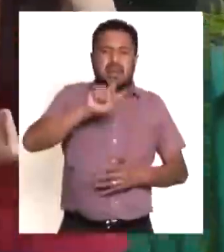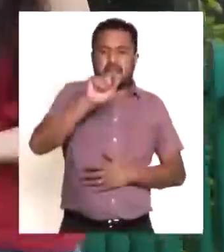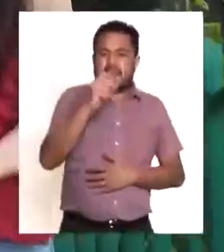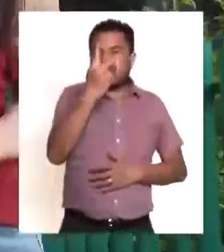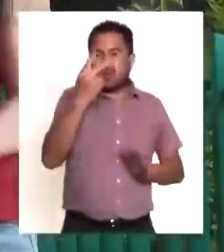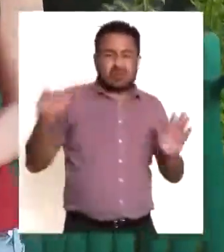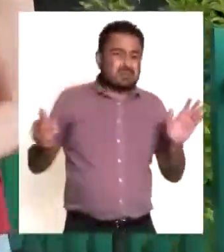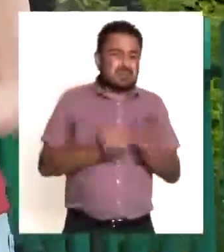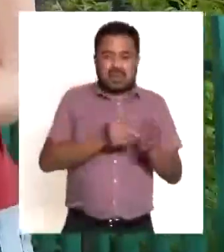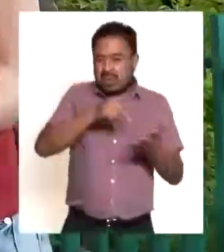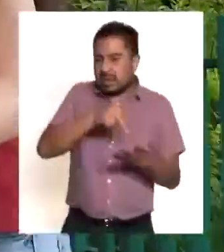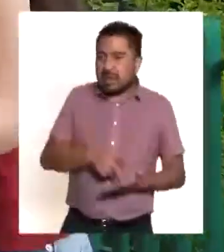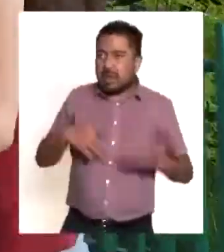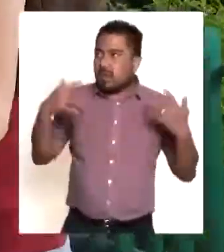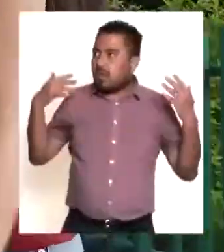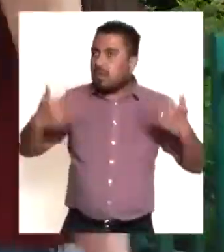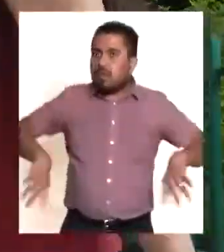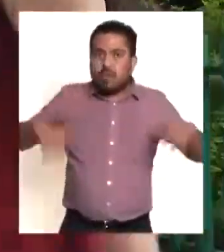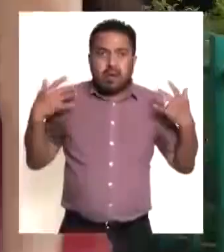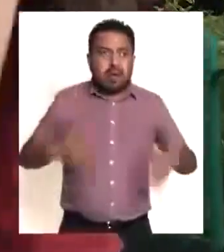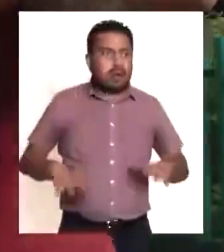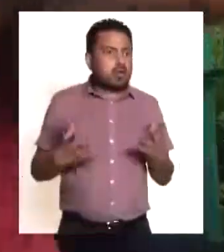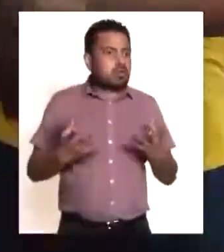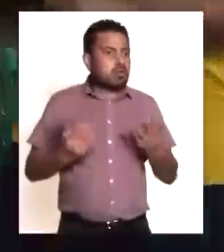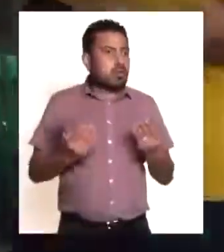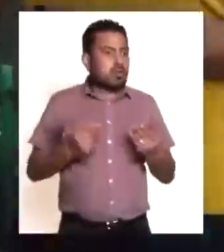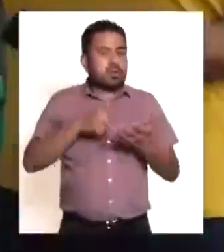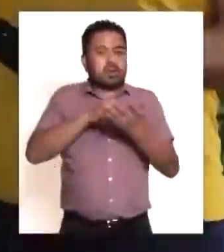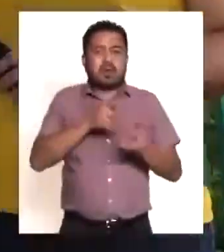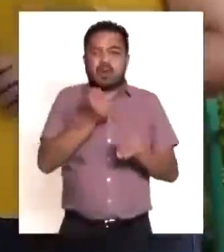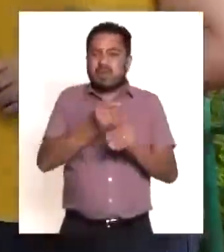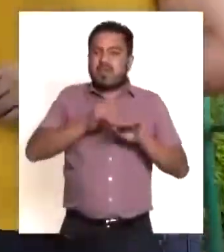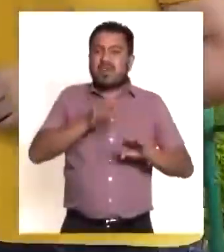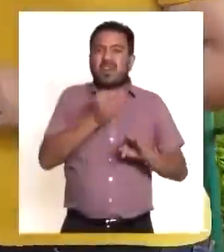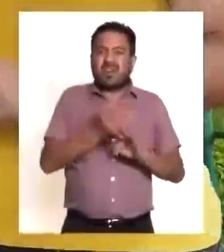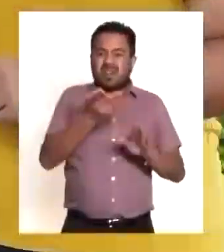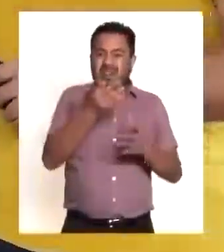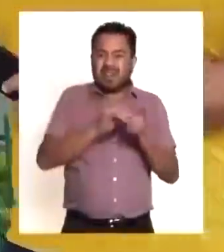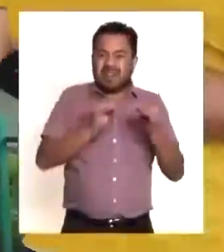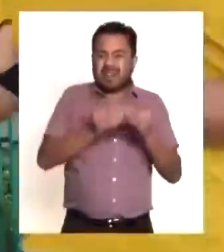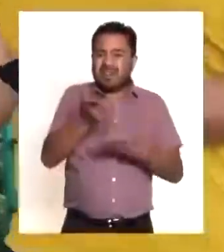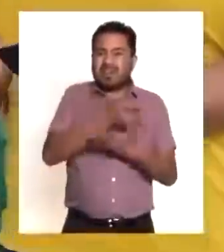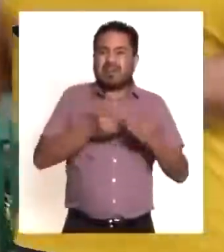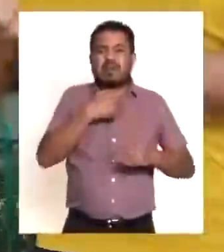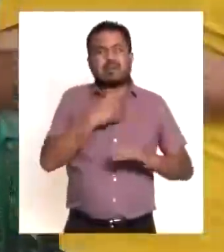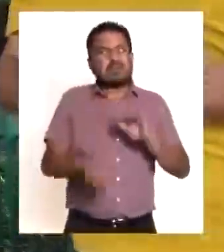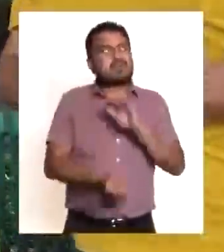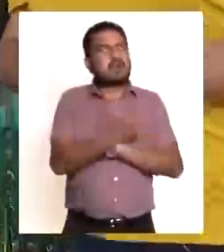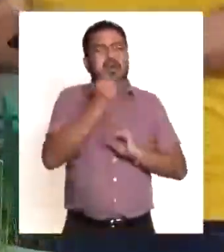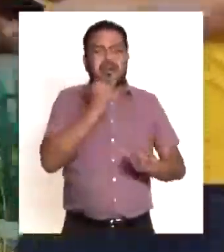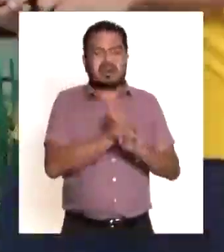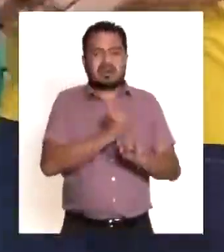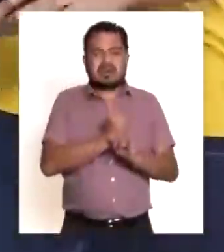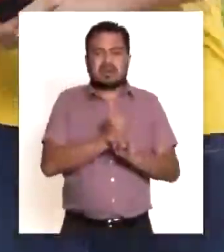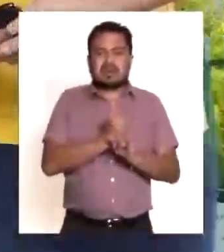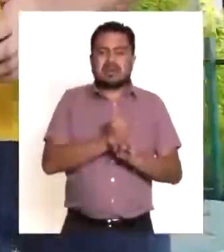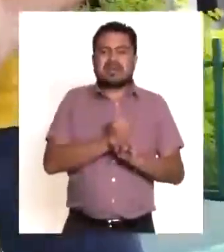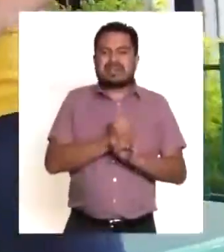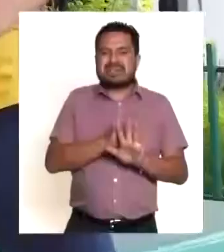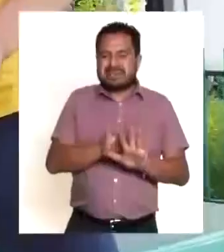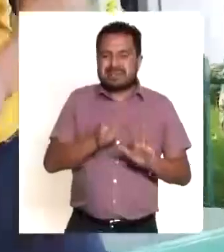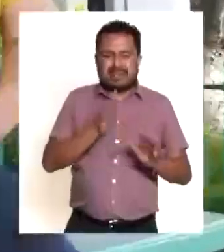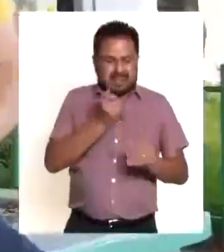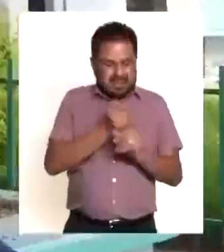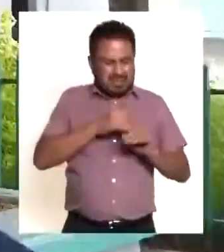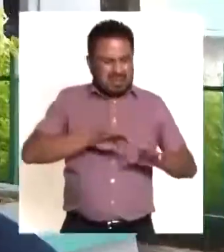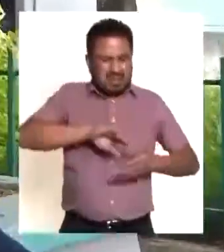Pesa 22 toneladas. Wow, eso es muchísimo. Este dato que me acabas de compartir lo voy a subir en mis redes sociales. Es una